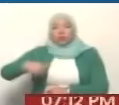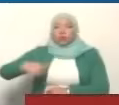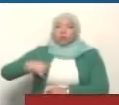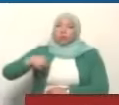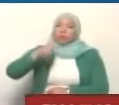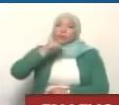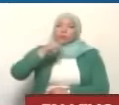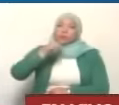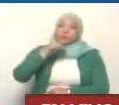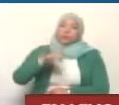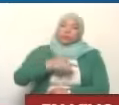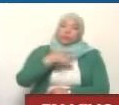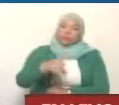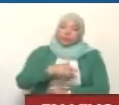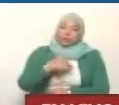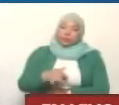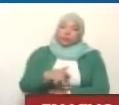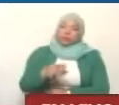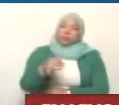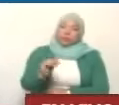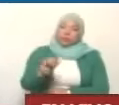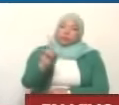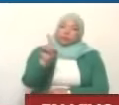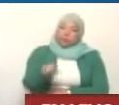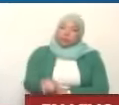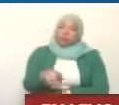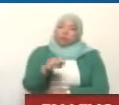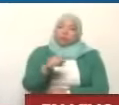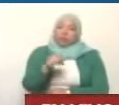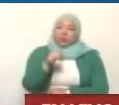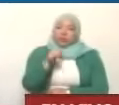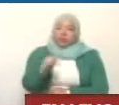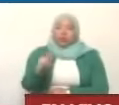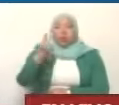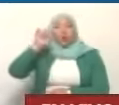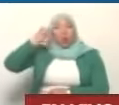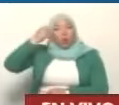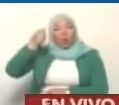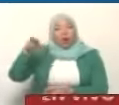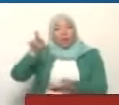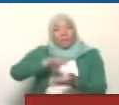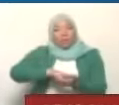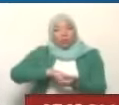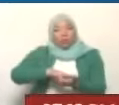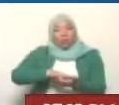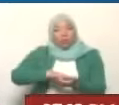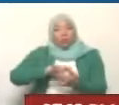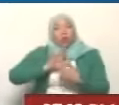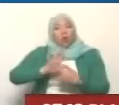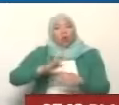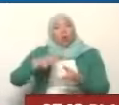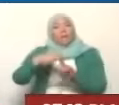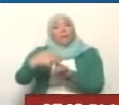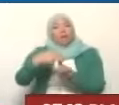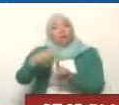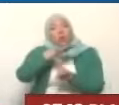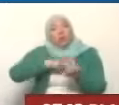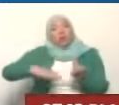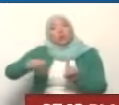indestructible. Siempre digo, y lo repito, frente a la circunstancia más